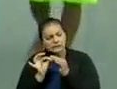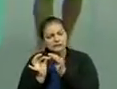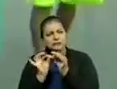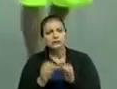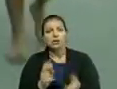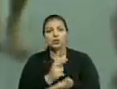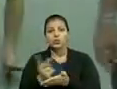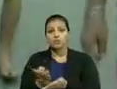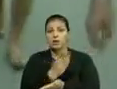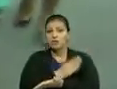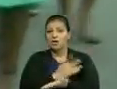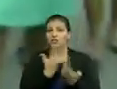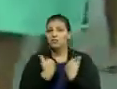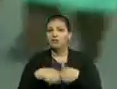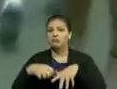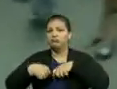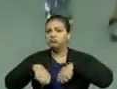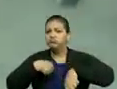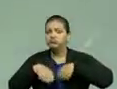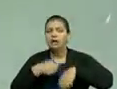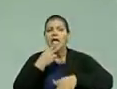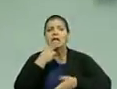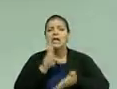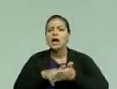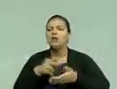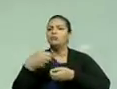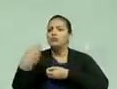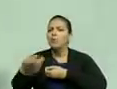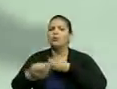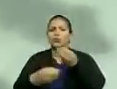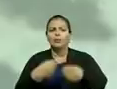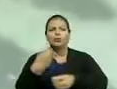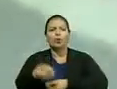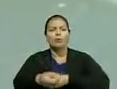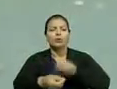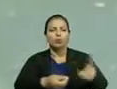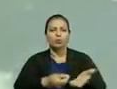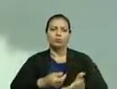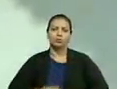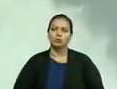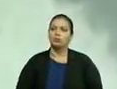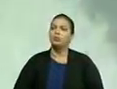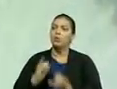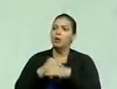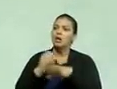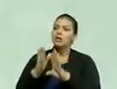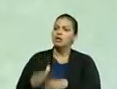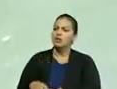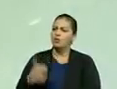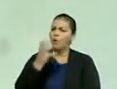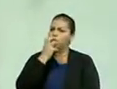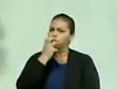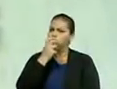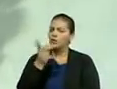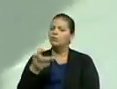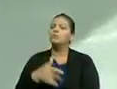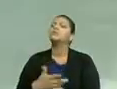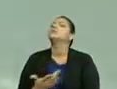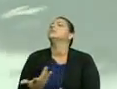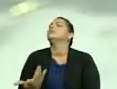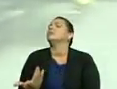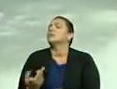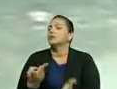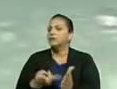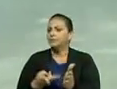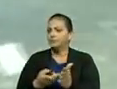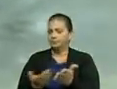hecho ellos distintas notificaciones. Ingeniero, usted que lo veo más molesto, cuénteme a breve rasgo